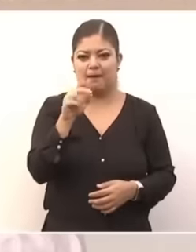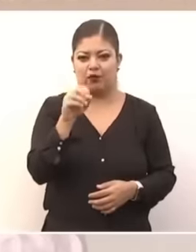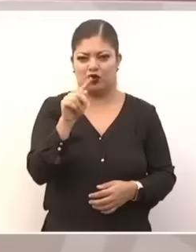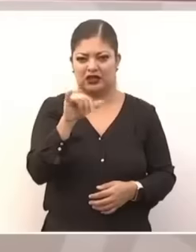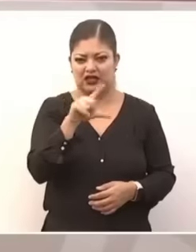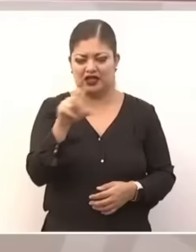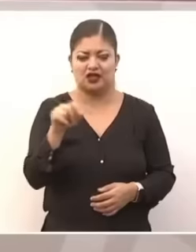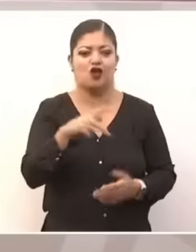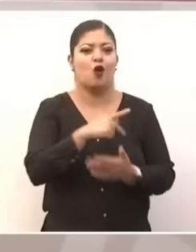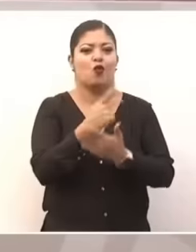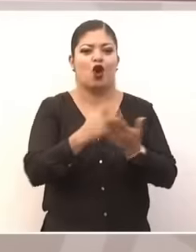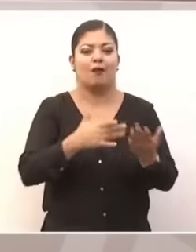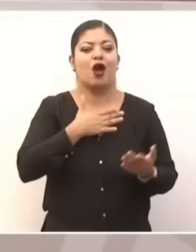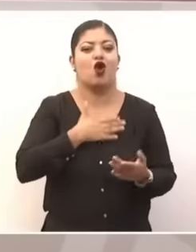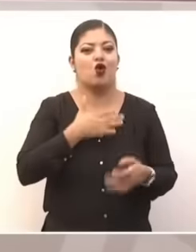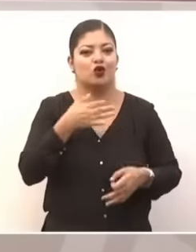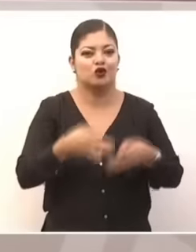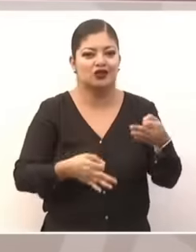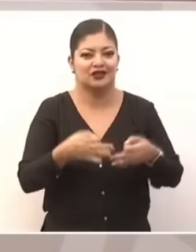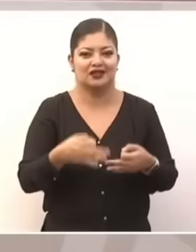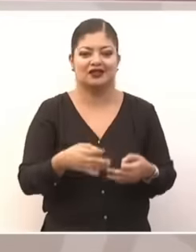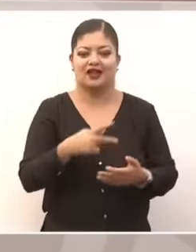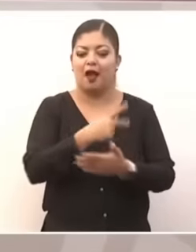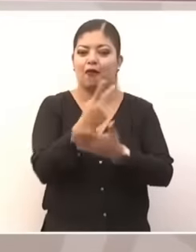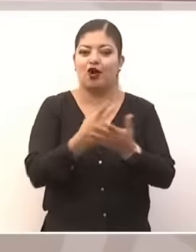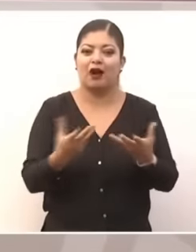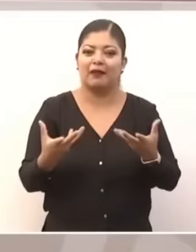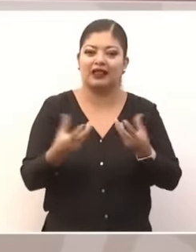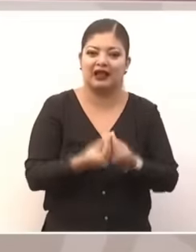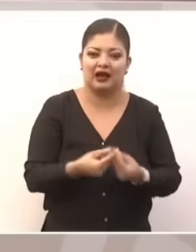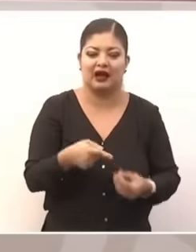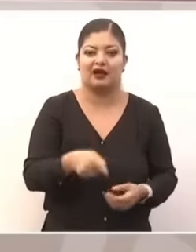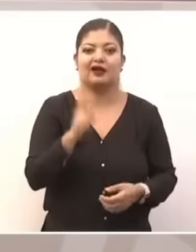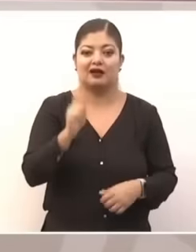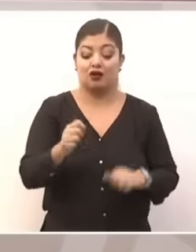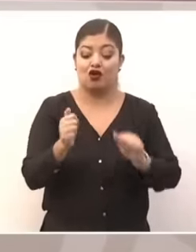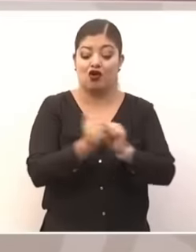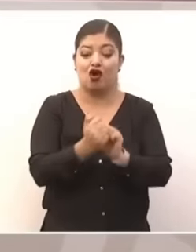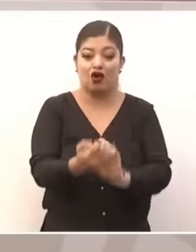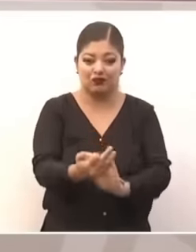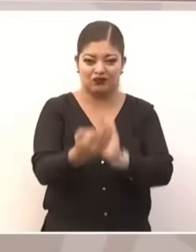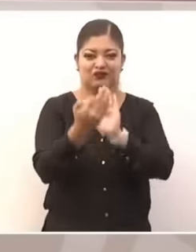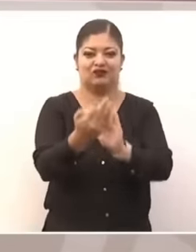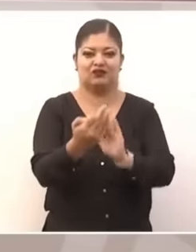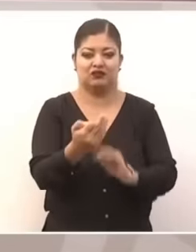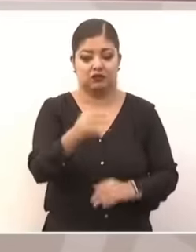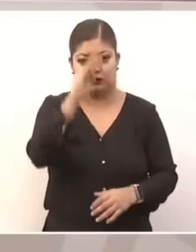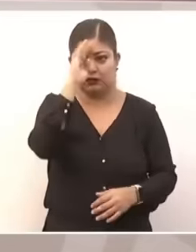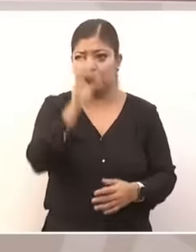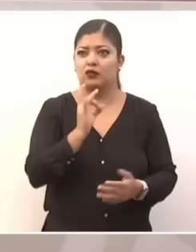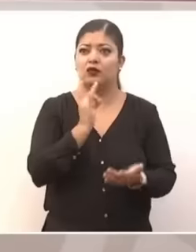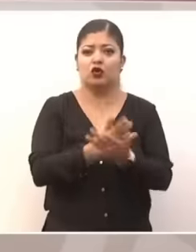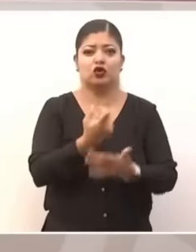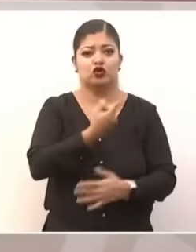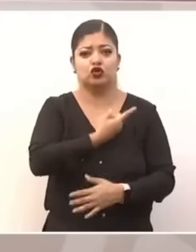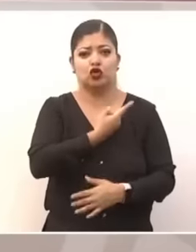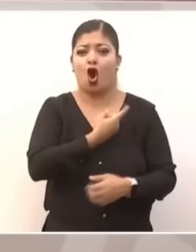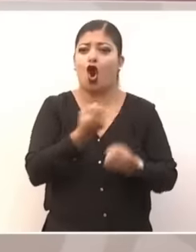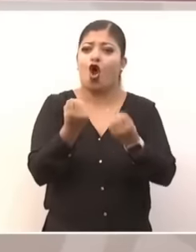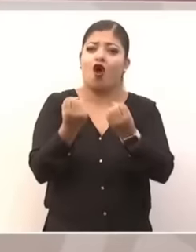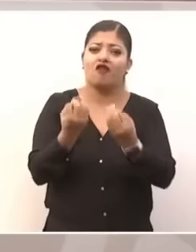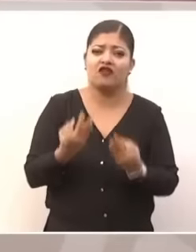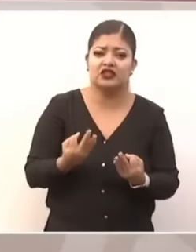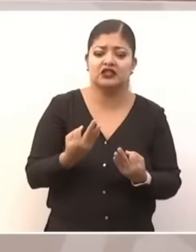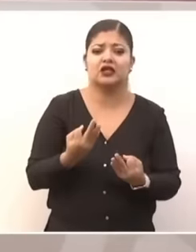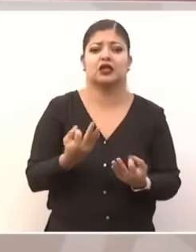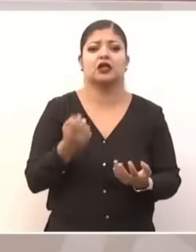justicia, este programa integral, pues se hace de frente a ustedes. No se hace solo en una oficina